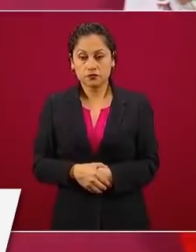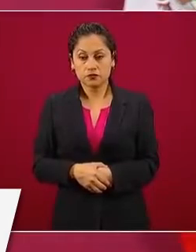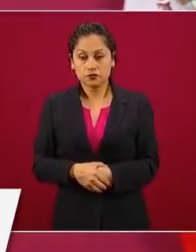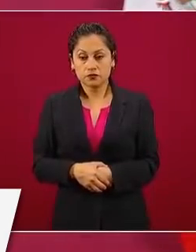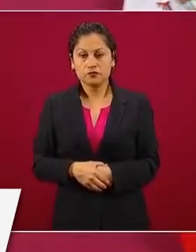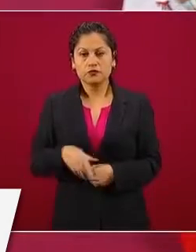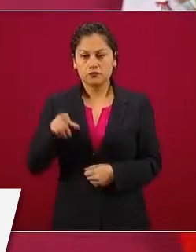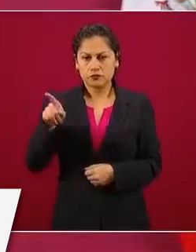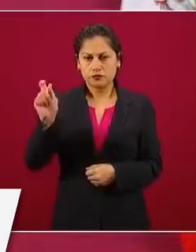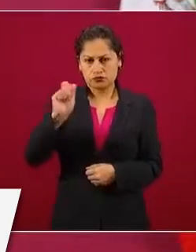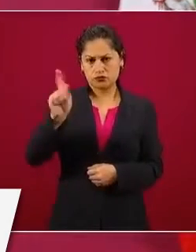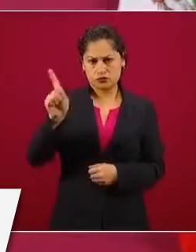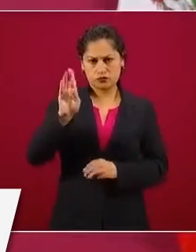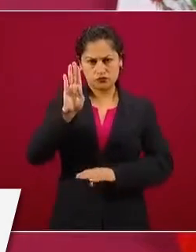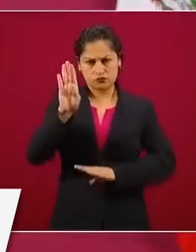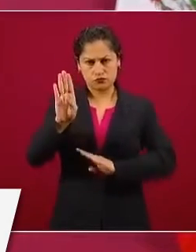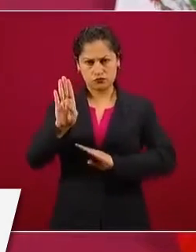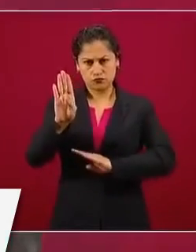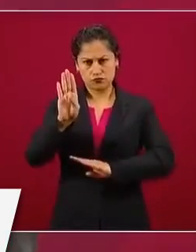biólogo